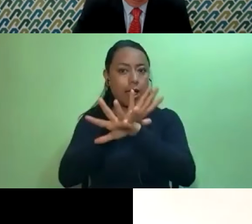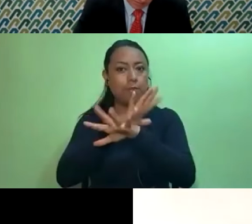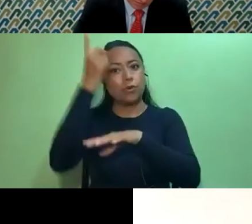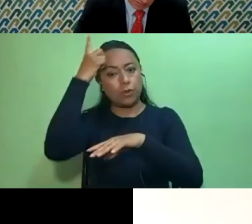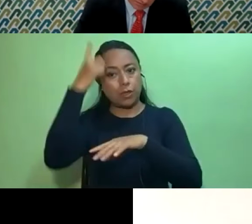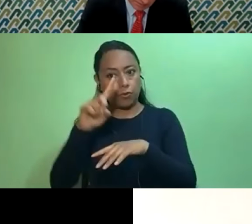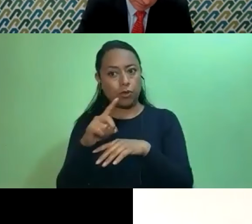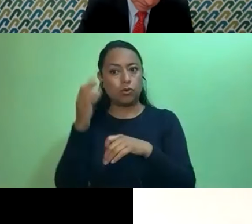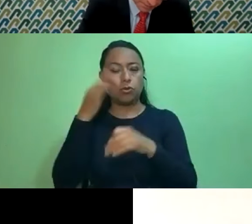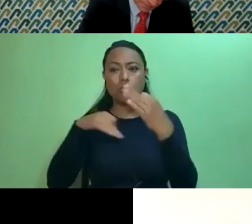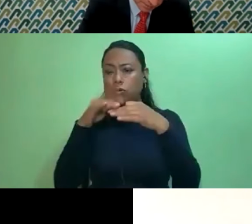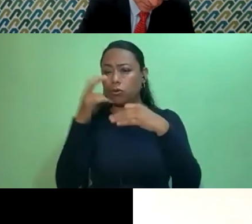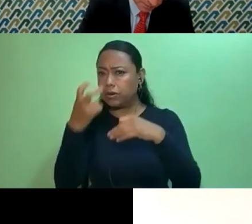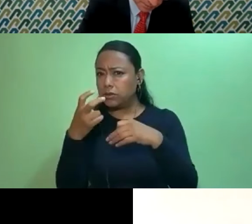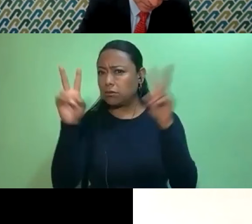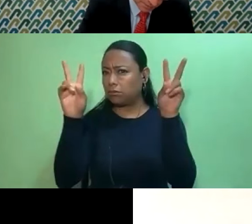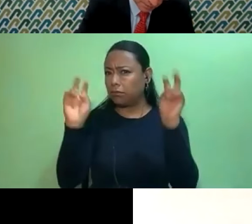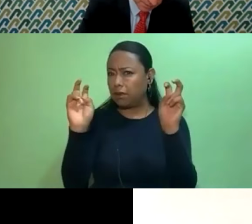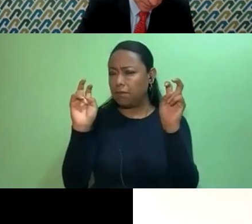de coordinación fiscal?